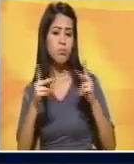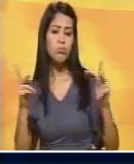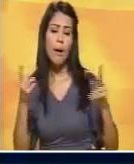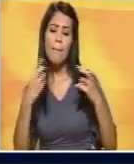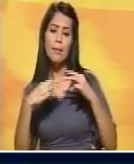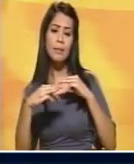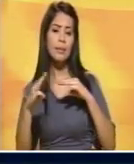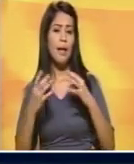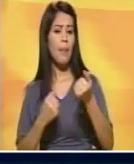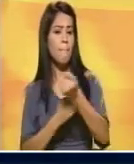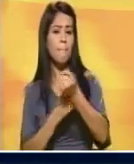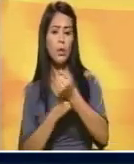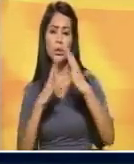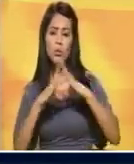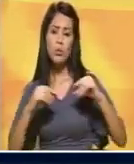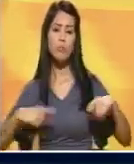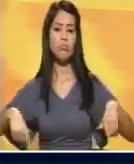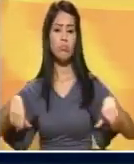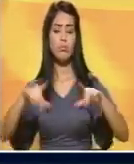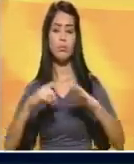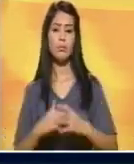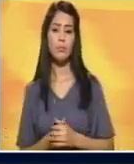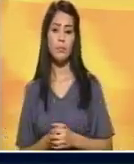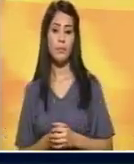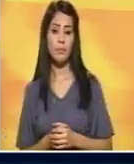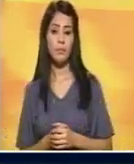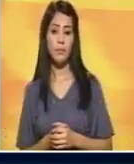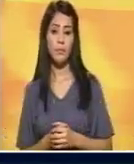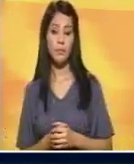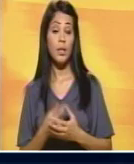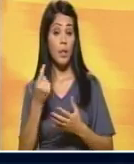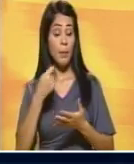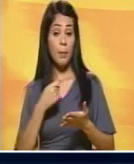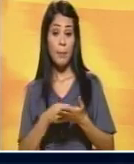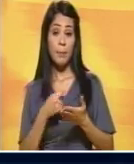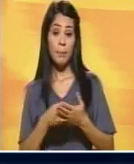a toda la región. Los donativos que se obtuvieron se destinaron para